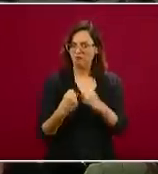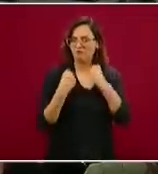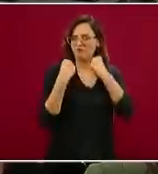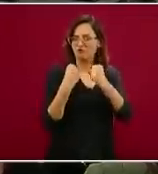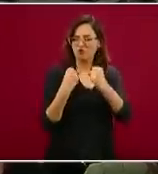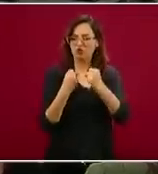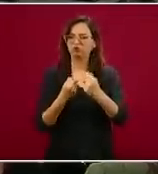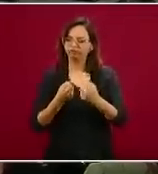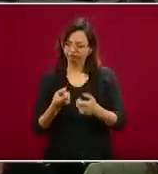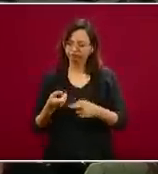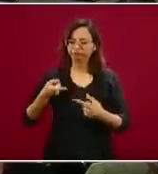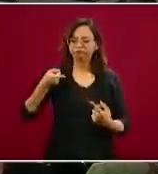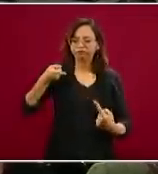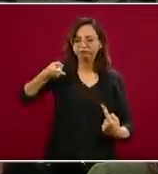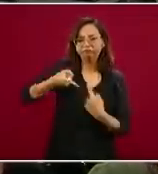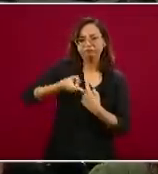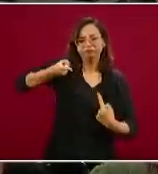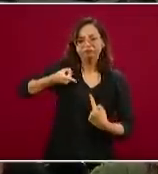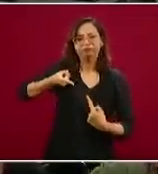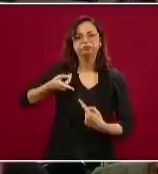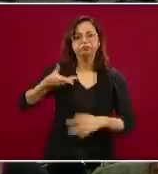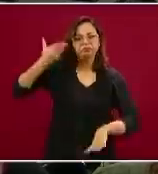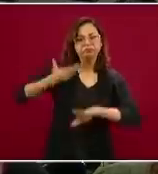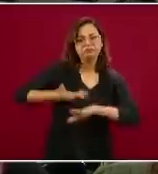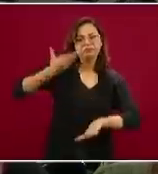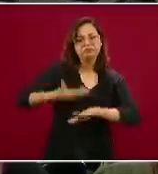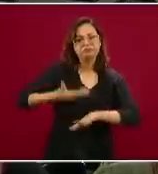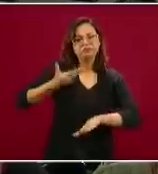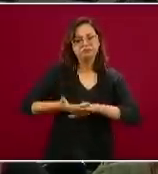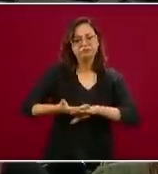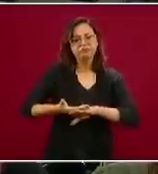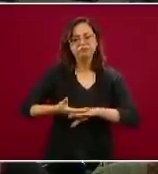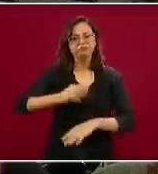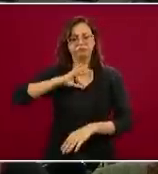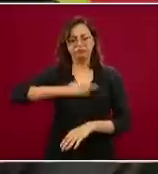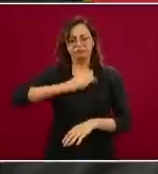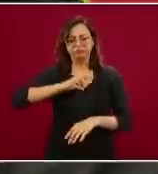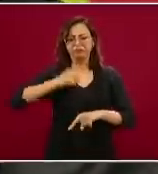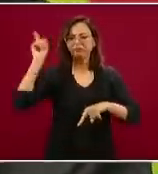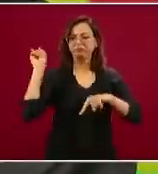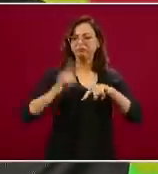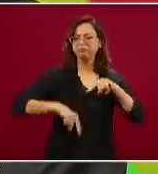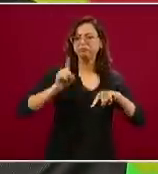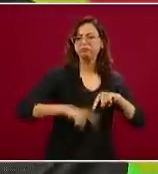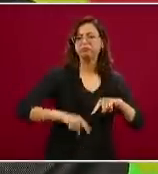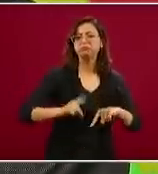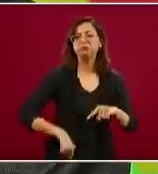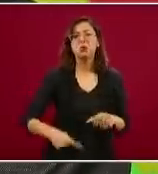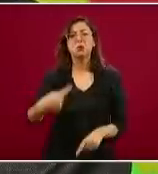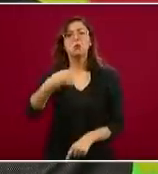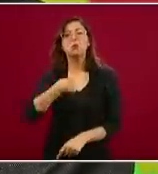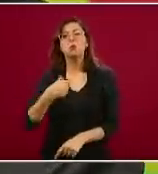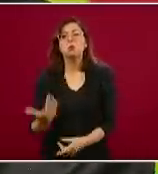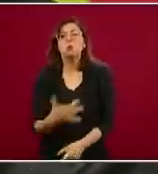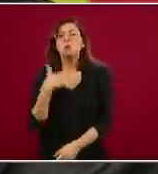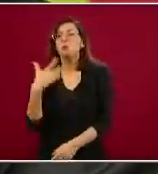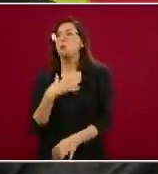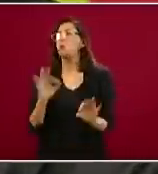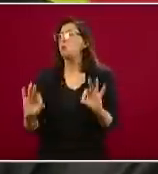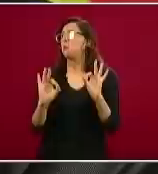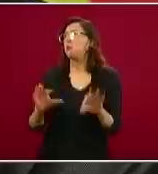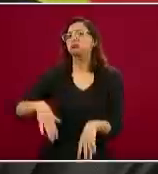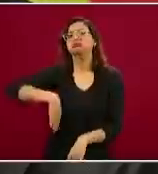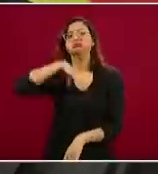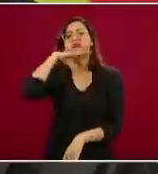inmune, el sistema de defensas, genera anticuerpos, elimina al virus y no nos enteramos que lo tuvimos. En este